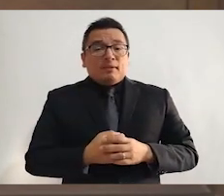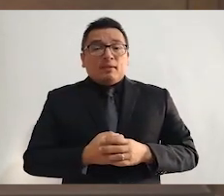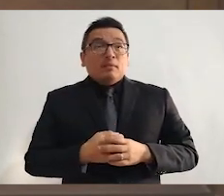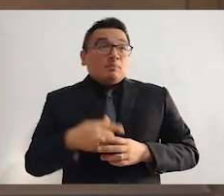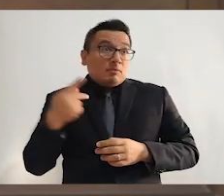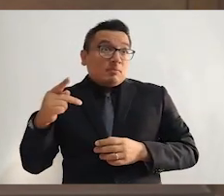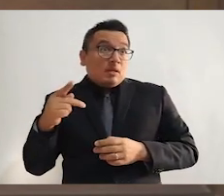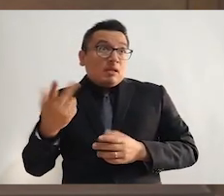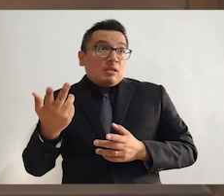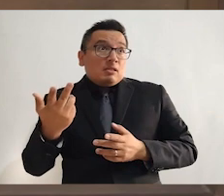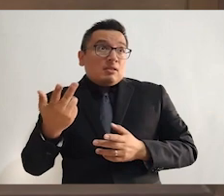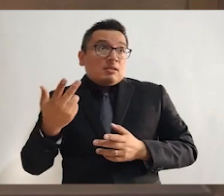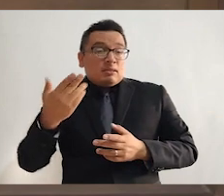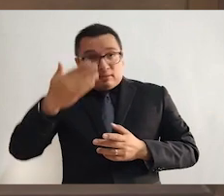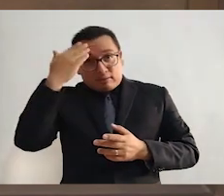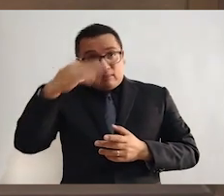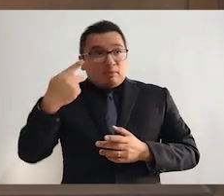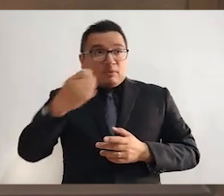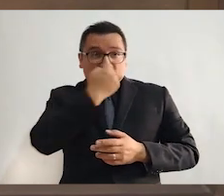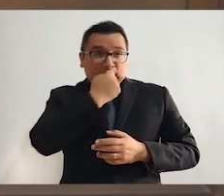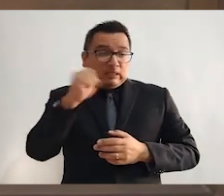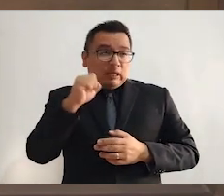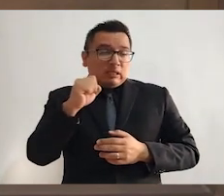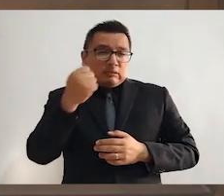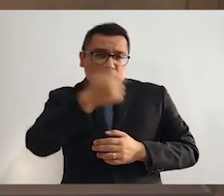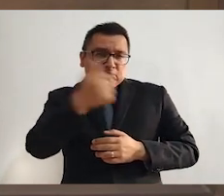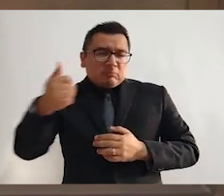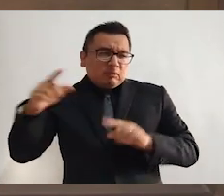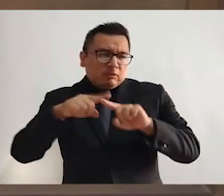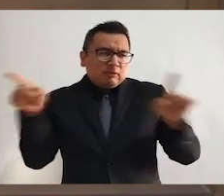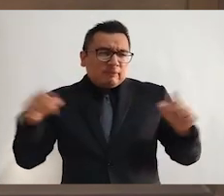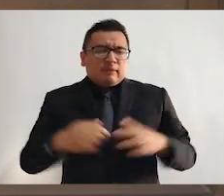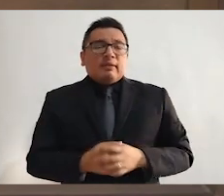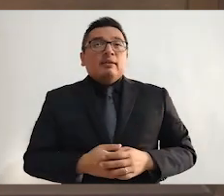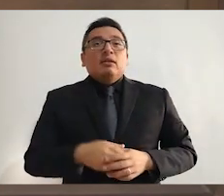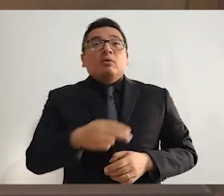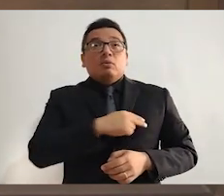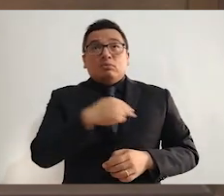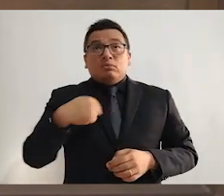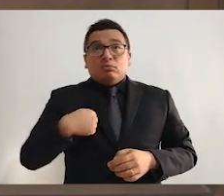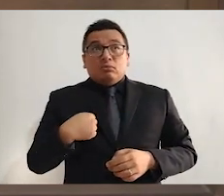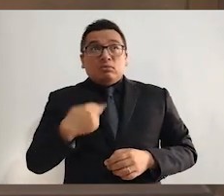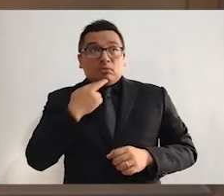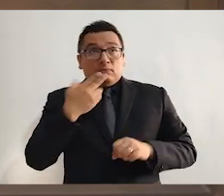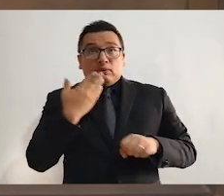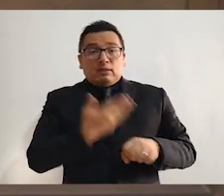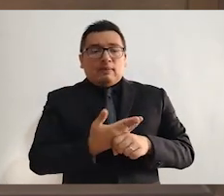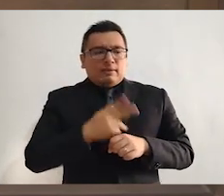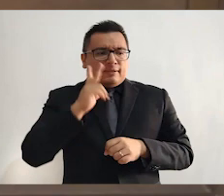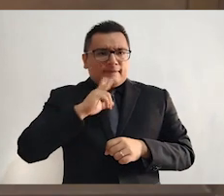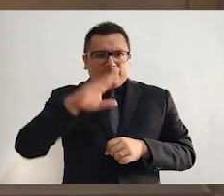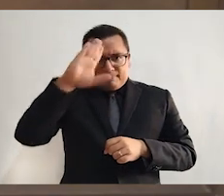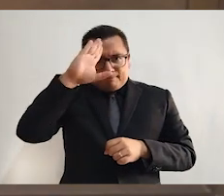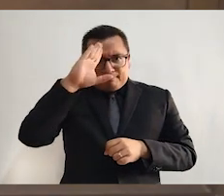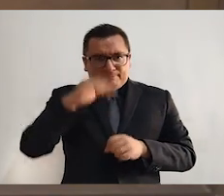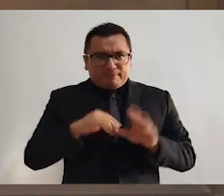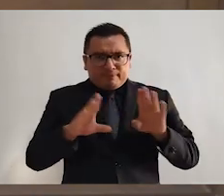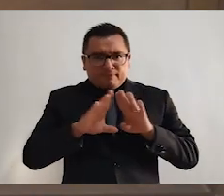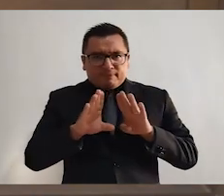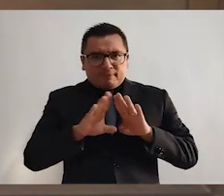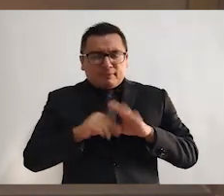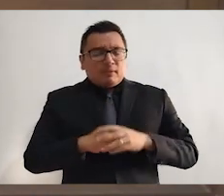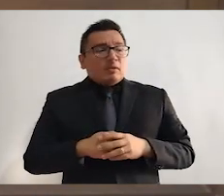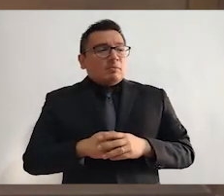tienen capacidades diferentes y nosotros como autoridad tenemos que buscar la manera, buscar herramientas